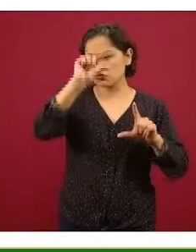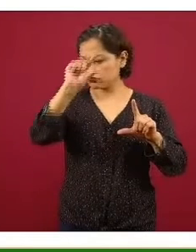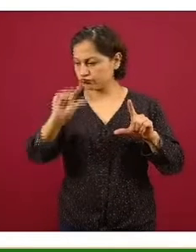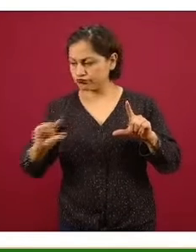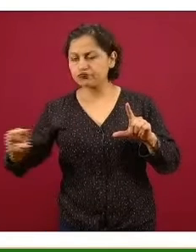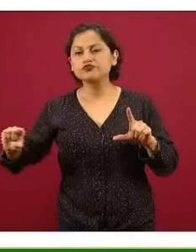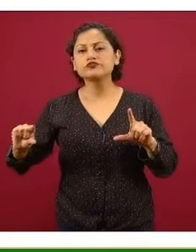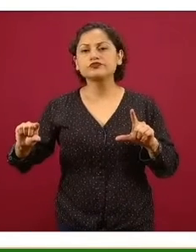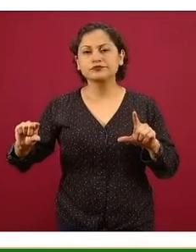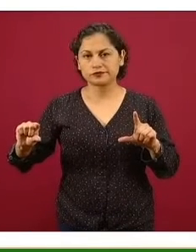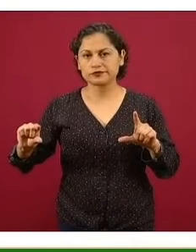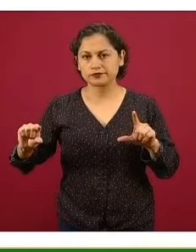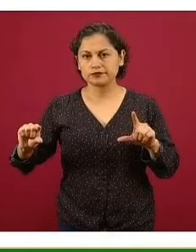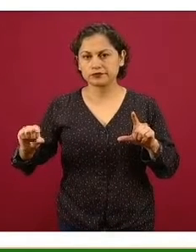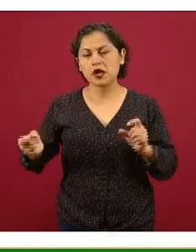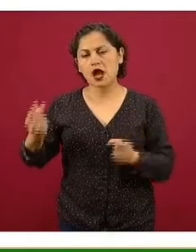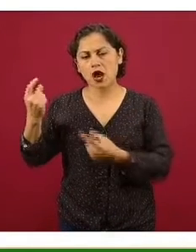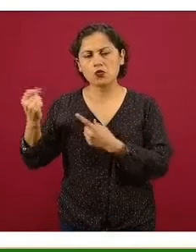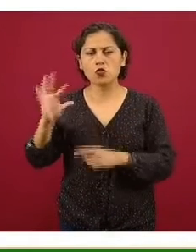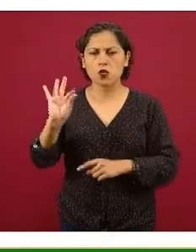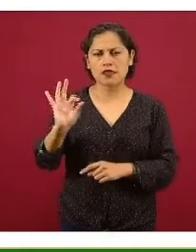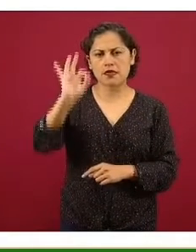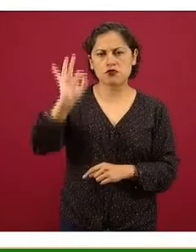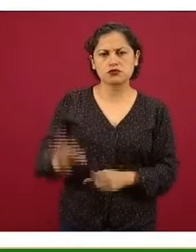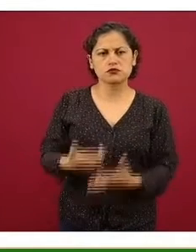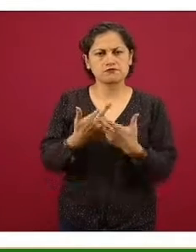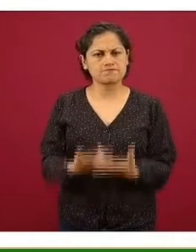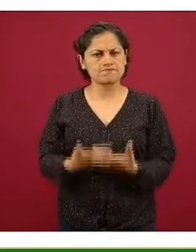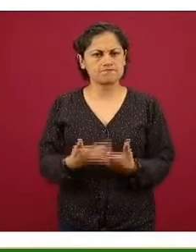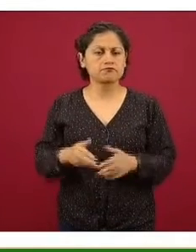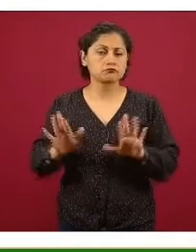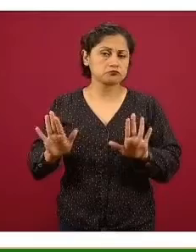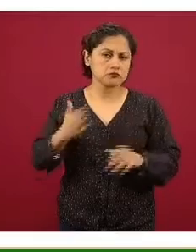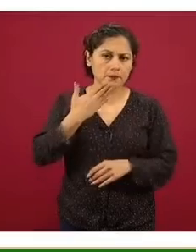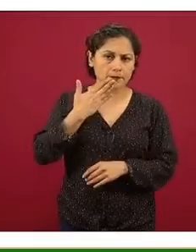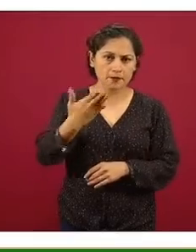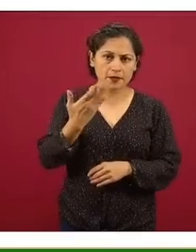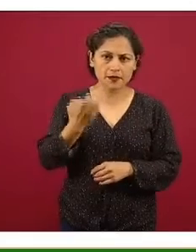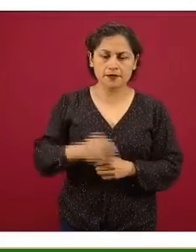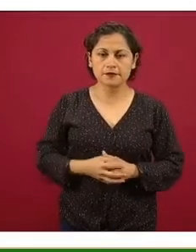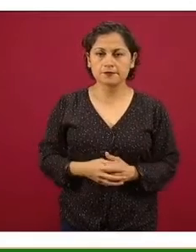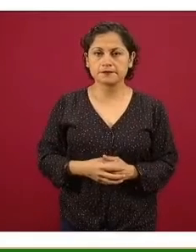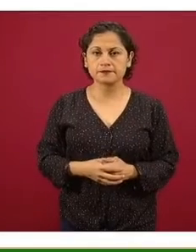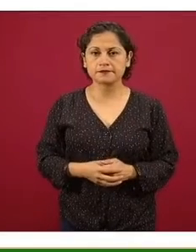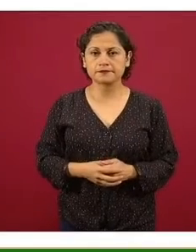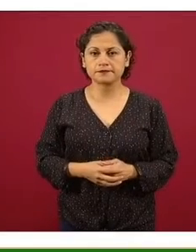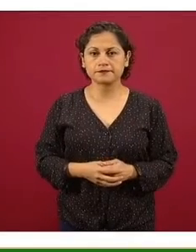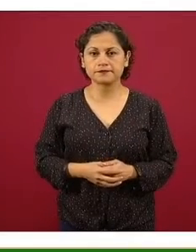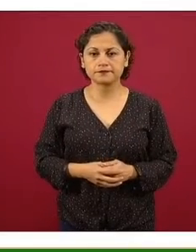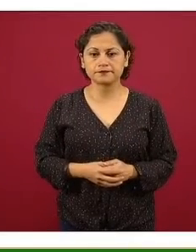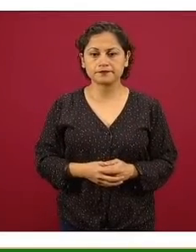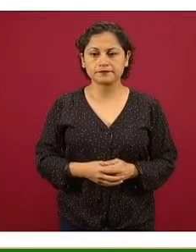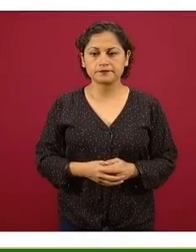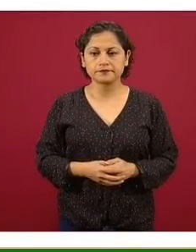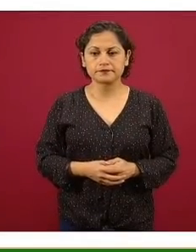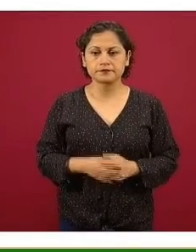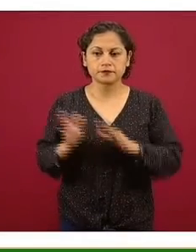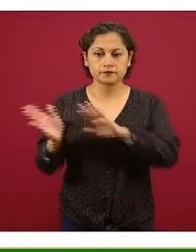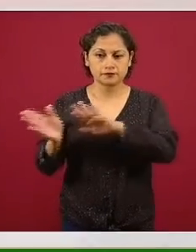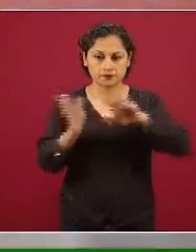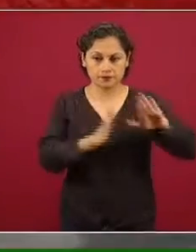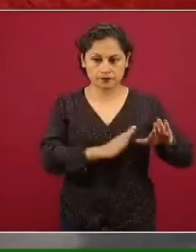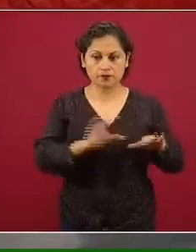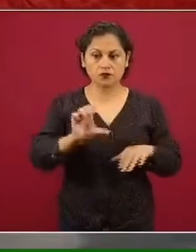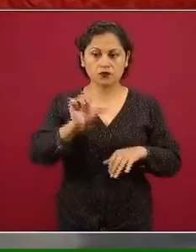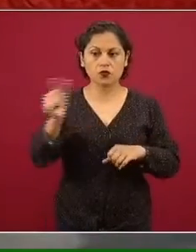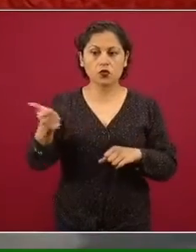la derecha todos tienen al menos un 40% de disponibilidad en este tipo de camas. Bien, pasemos ahora